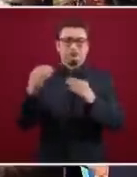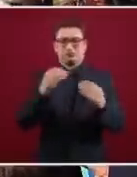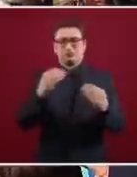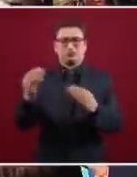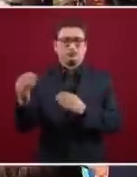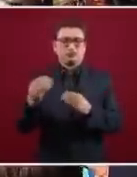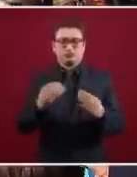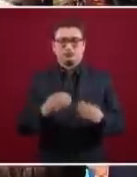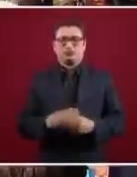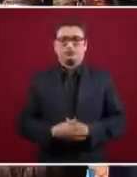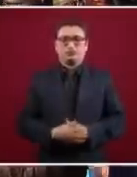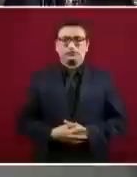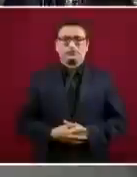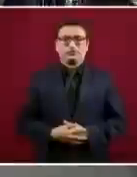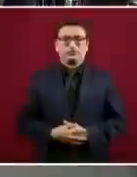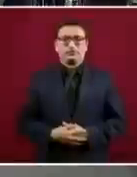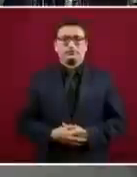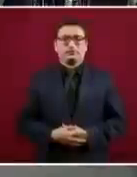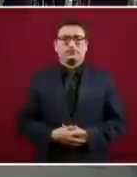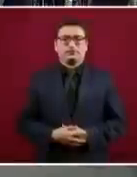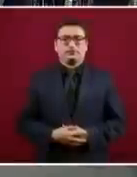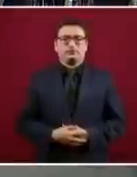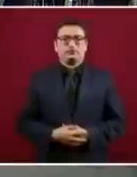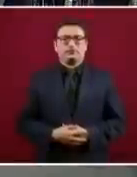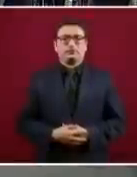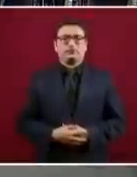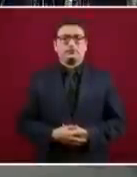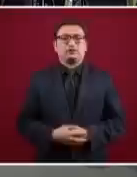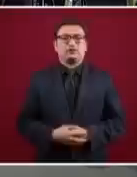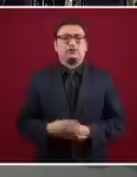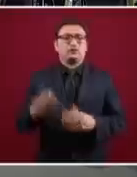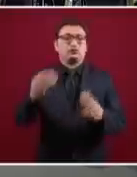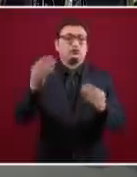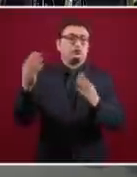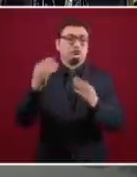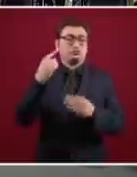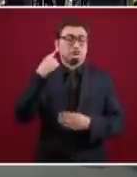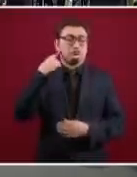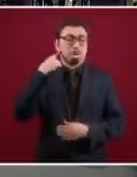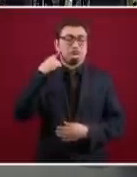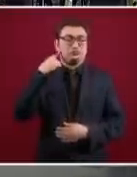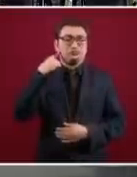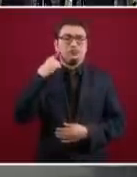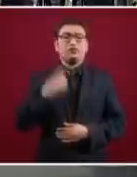el secretario dijo textualmente presidente se encontraba